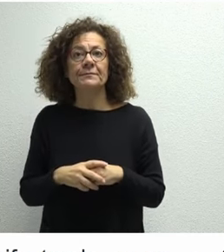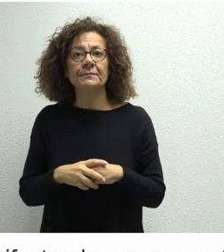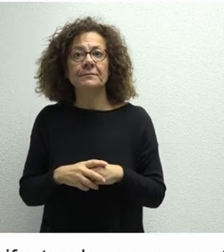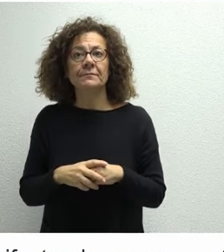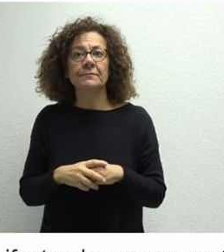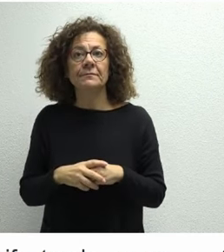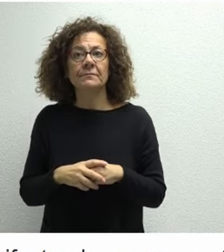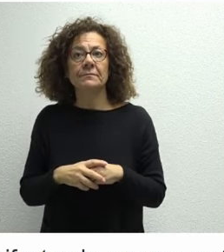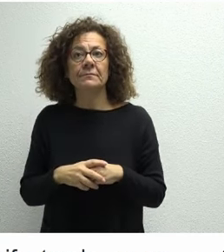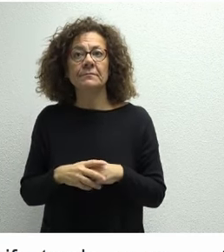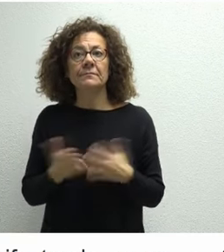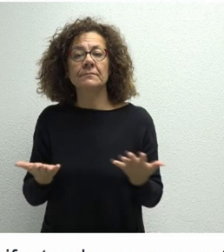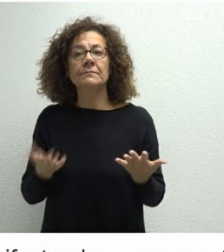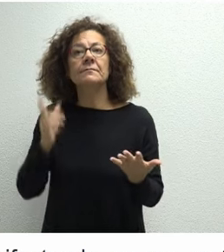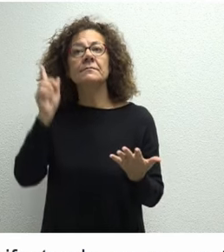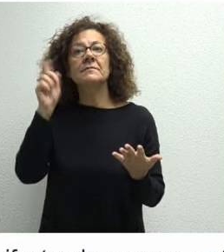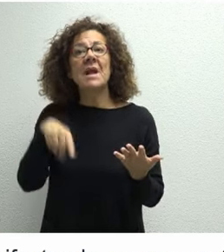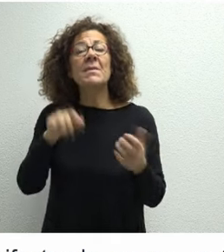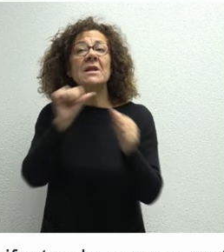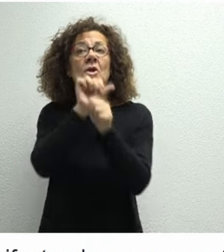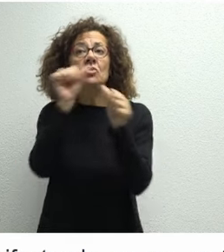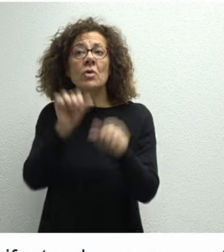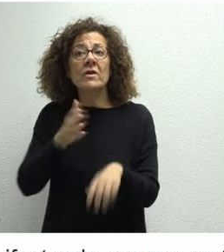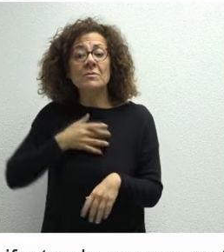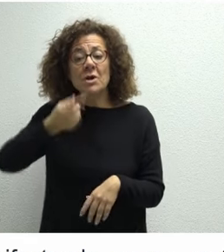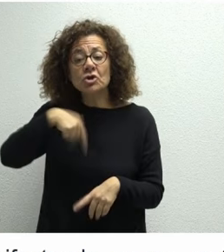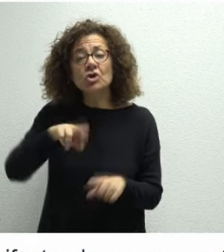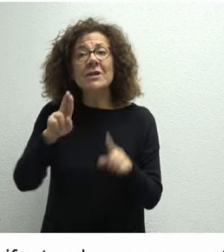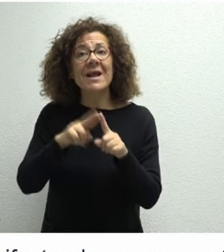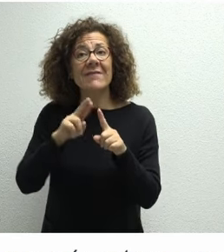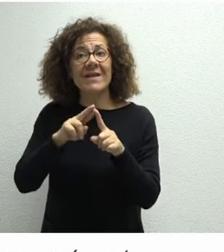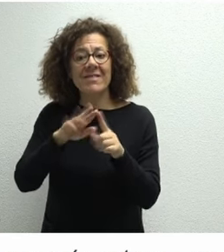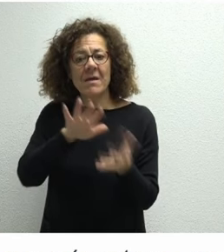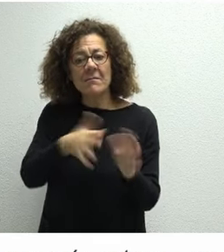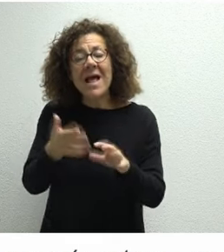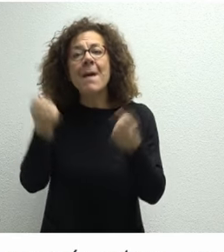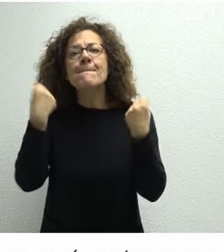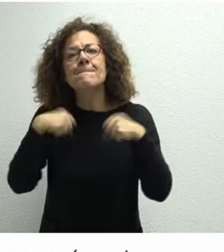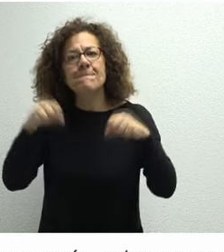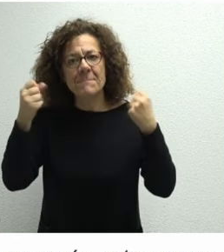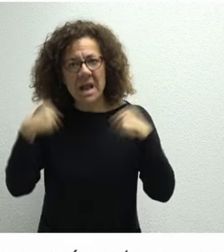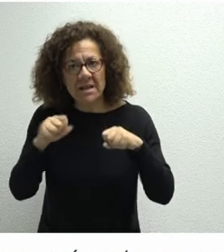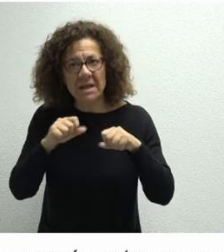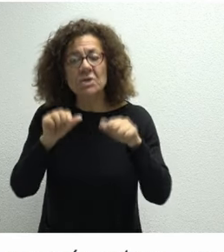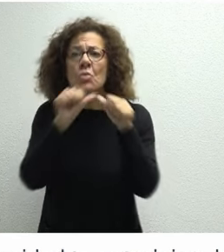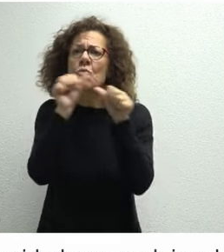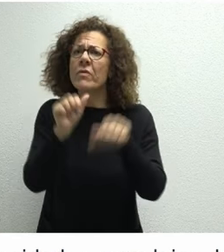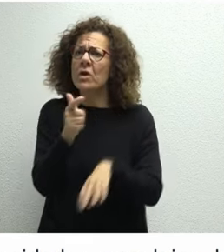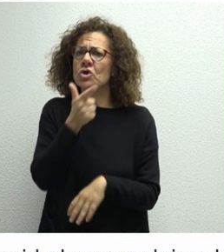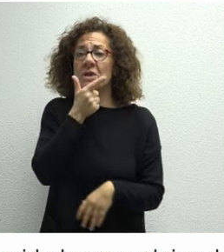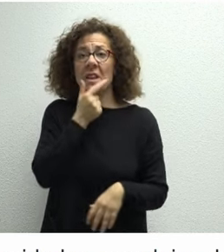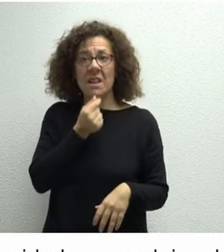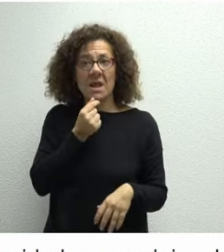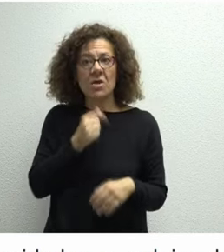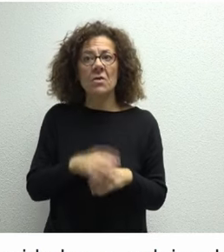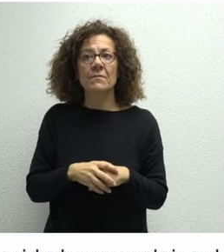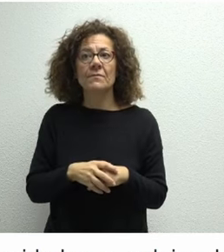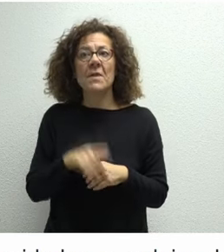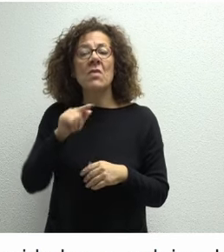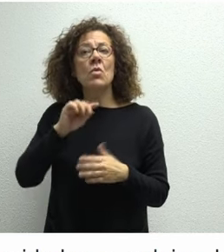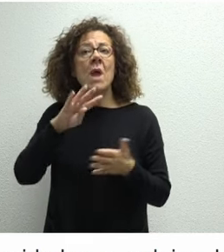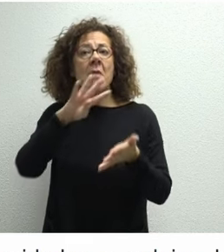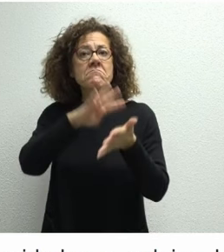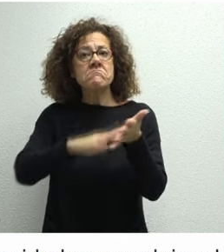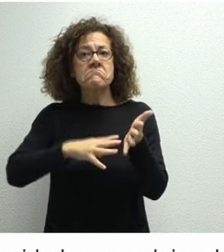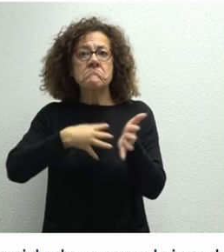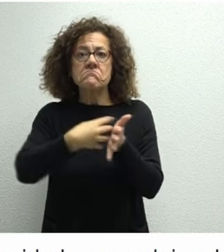conducta otro de los modelos para nosotros de referencia en la práctica es un modelo sencillo de de una plantilla